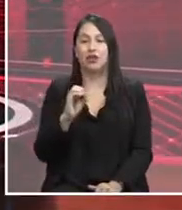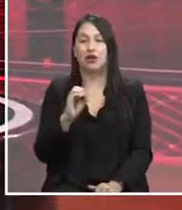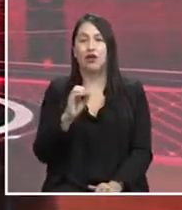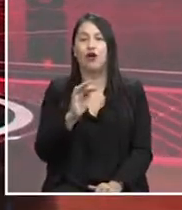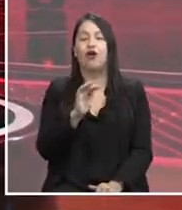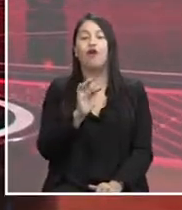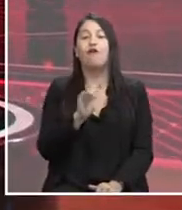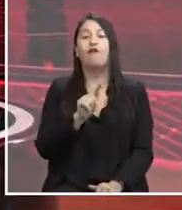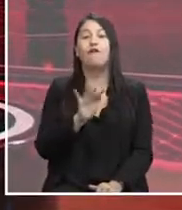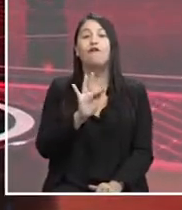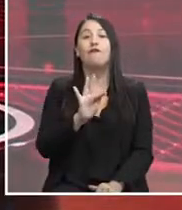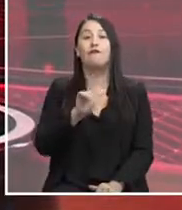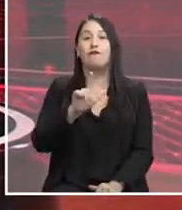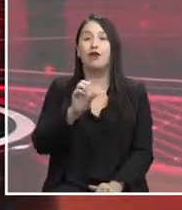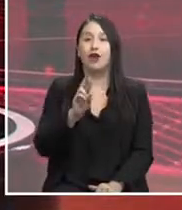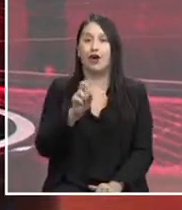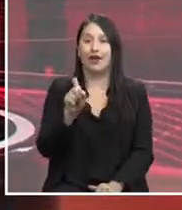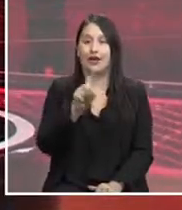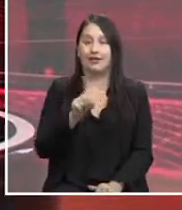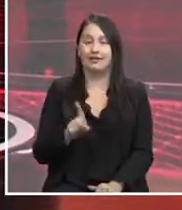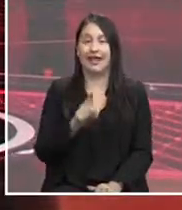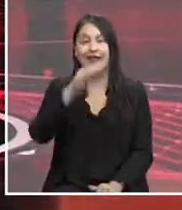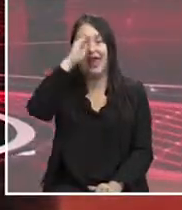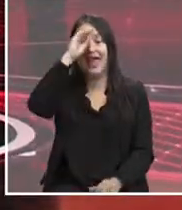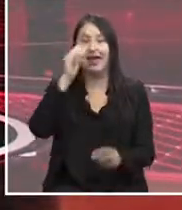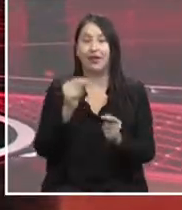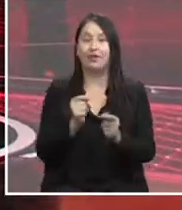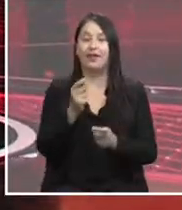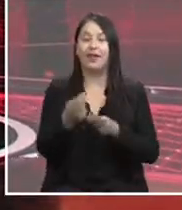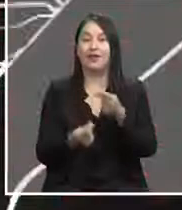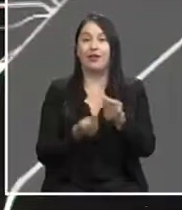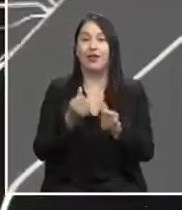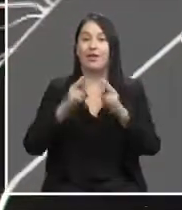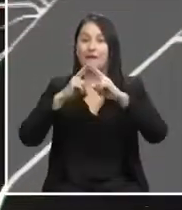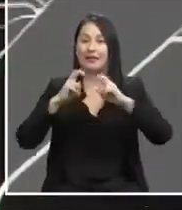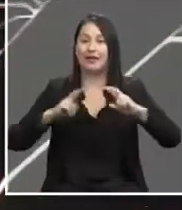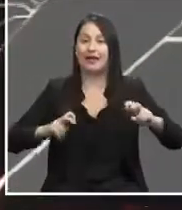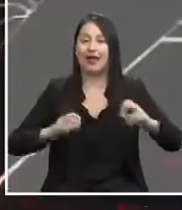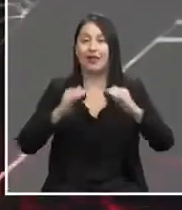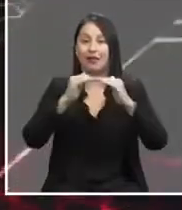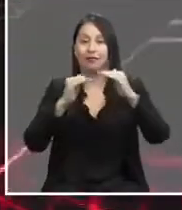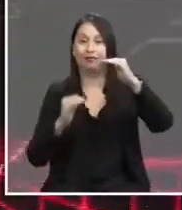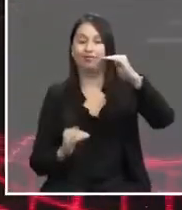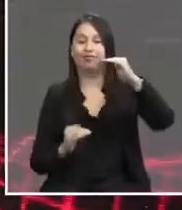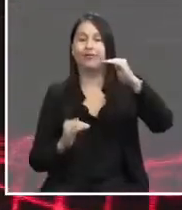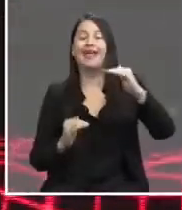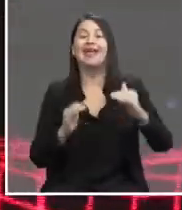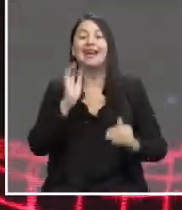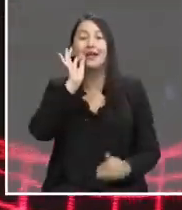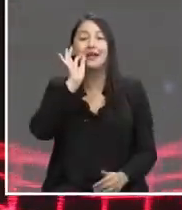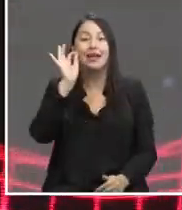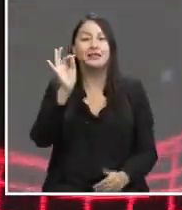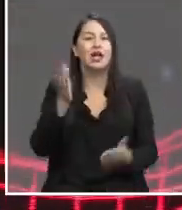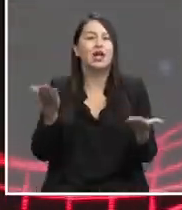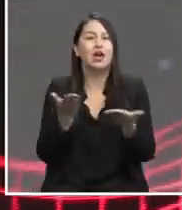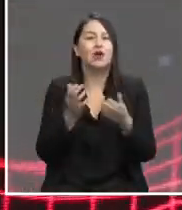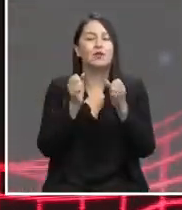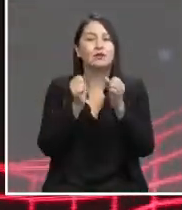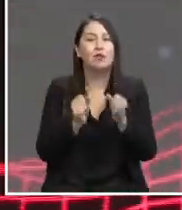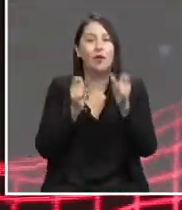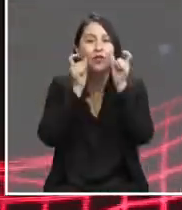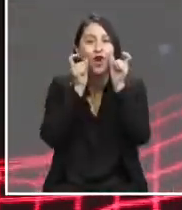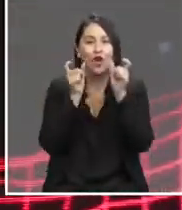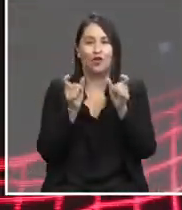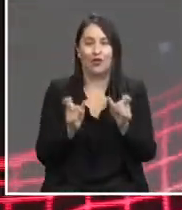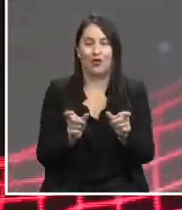es un economista que ha estado investigando sobre la desigualdad en la riqueza y de qué forma se puede medir